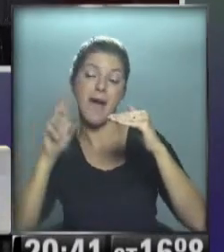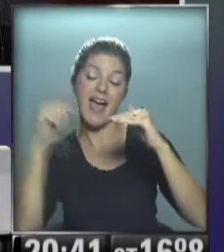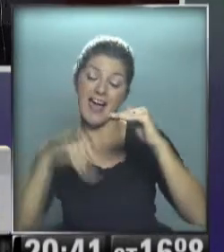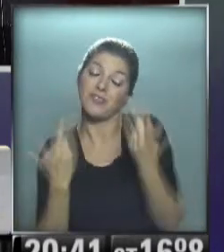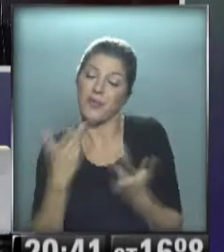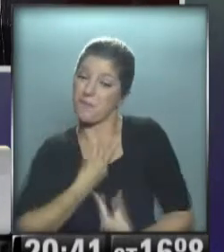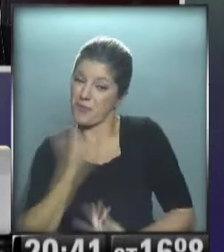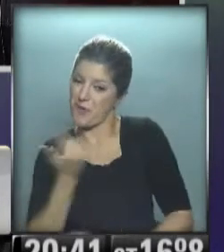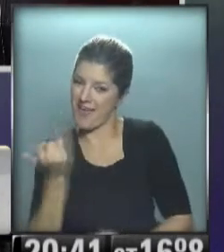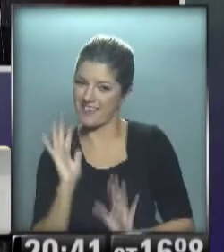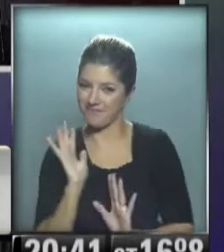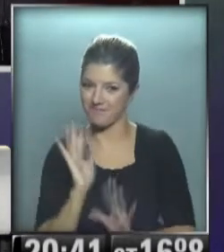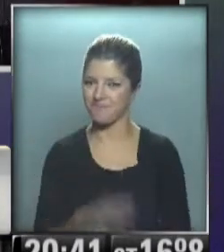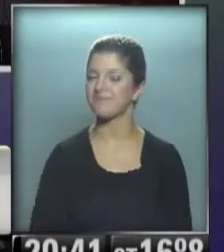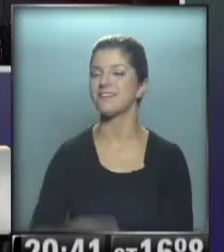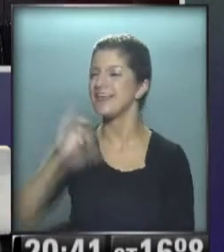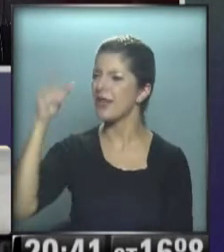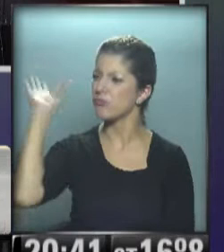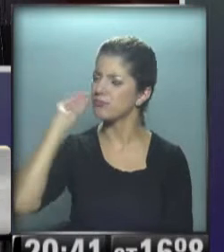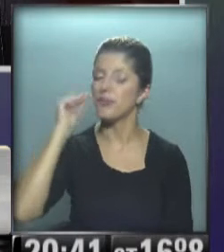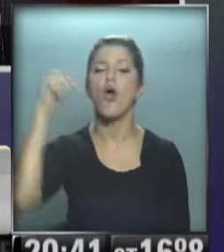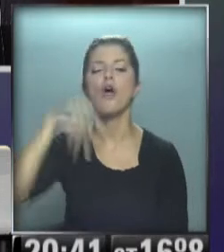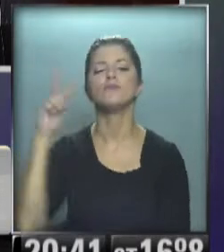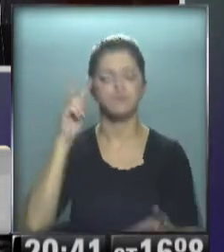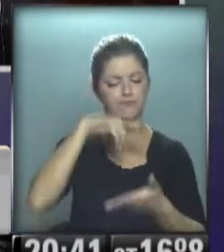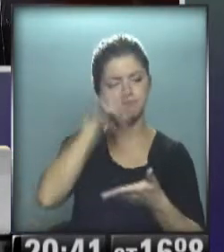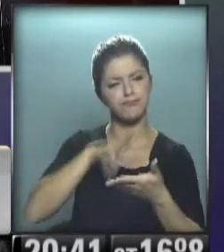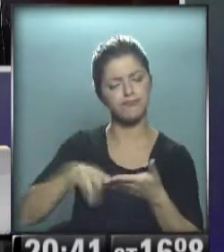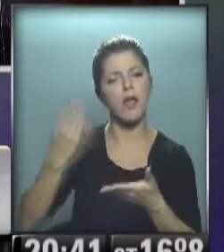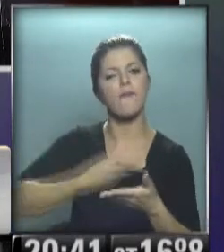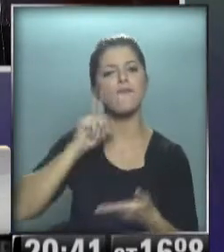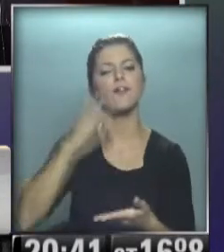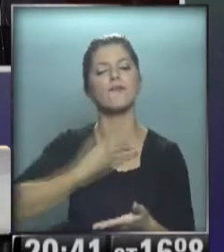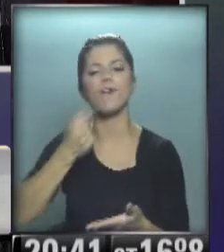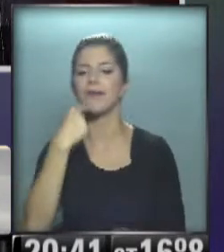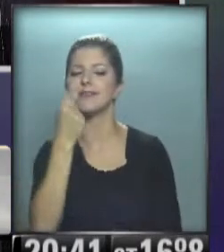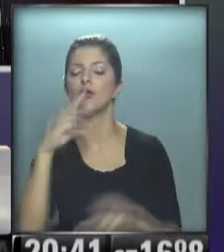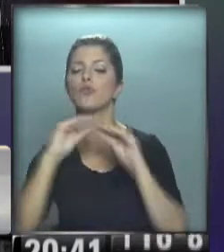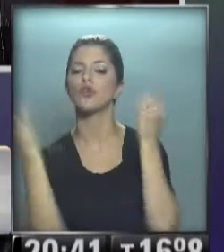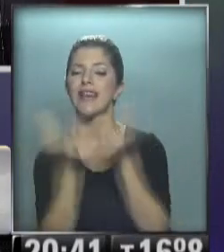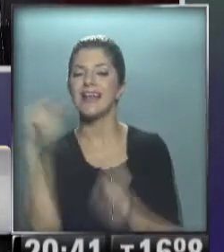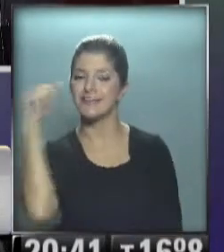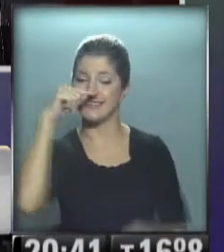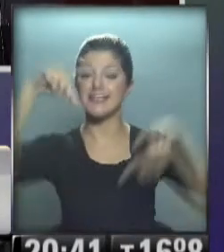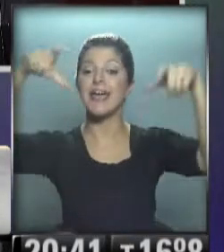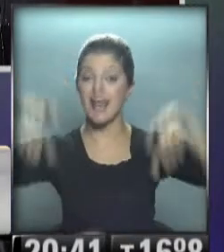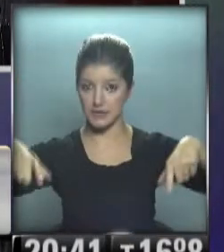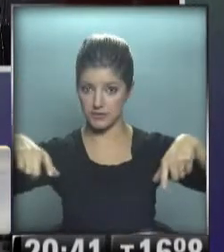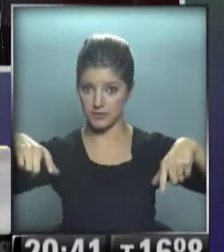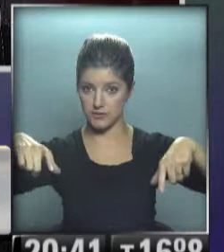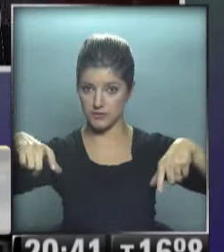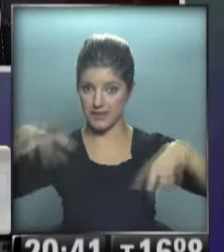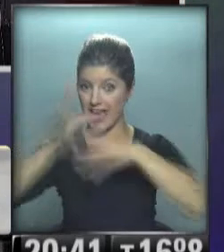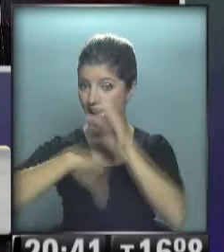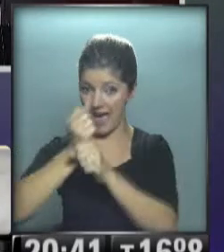tiene. Cecilia, te escuchamos. Sí, hoy leí que la FIFA dice que hay 7 estadios que van a ser sedes que todavía no